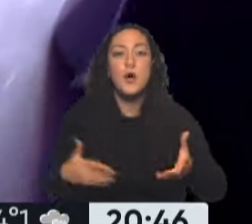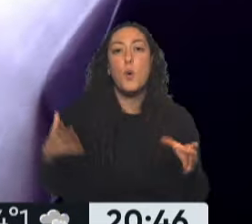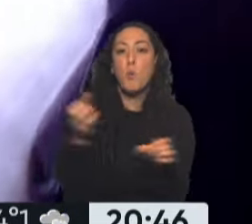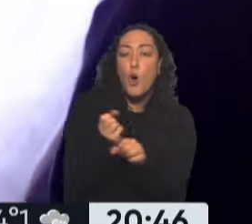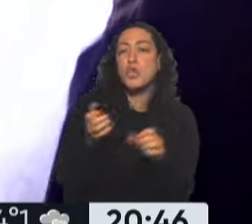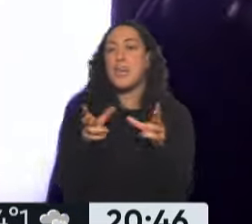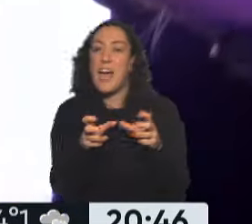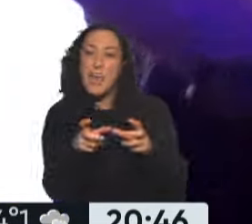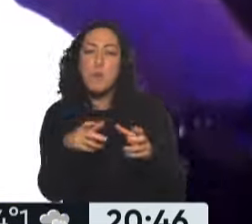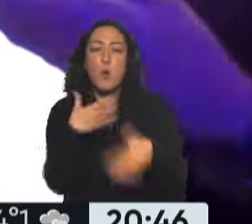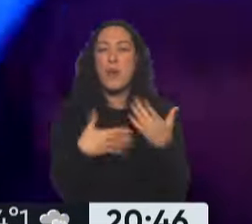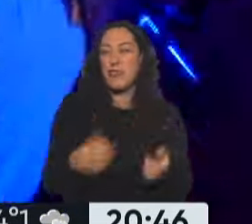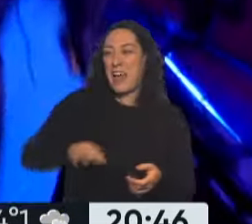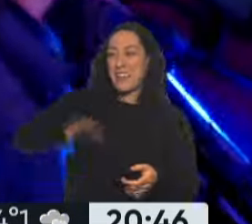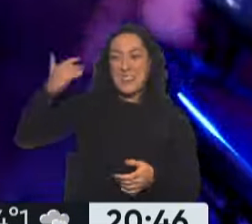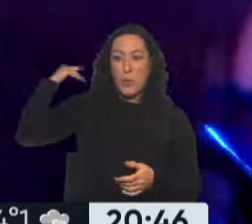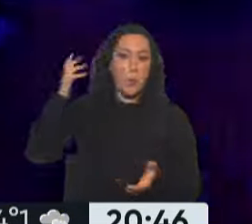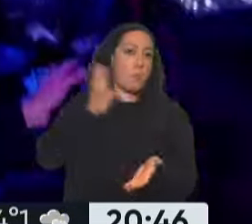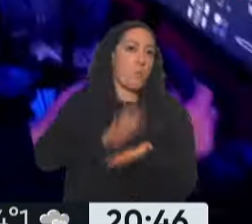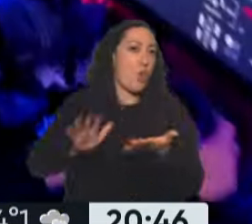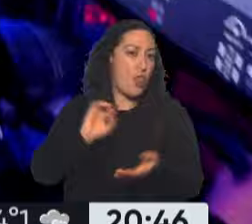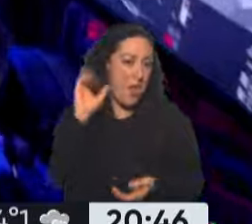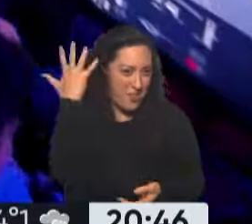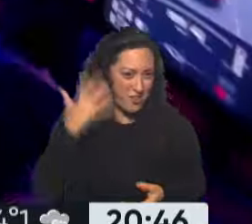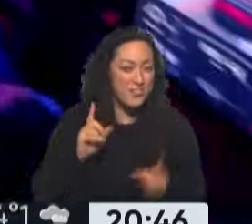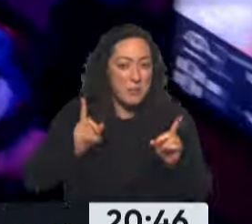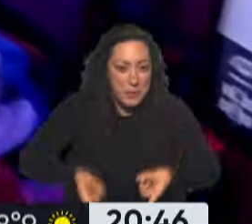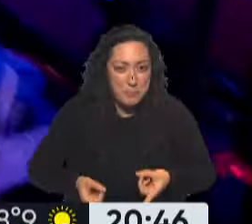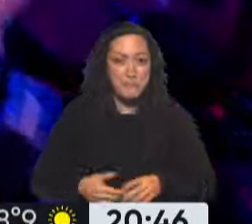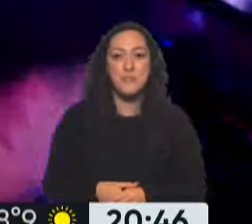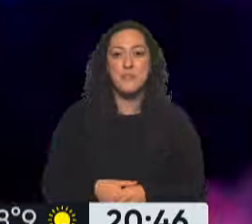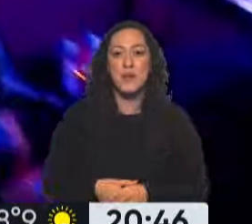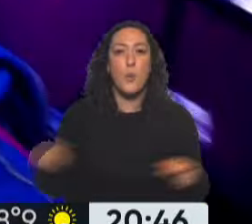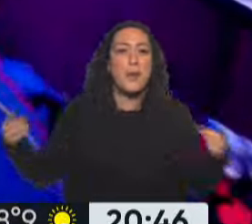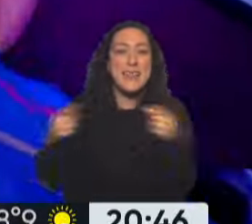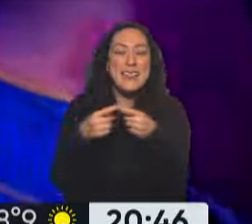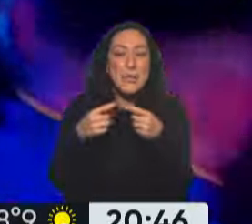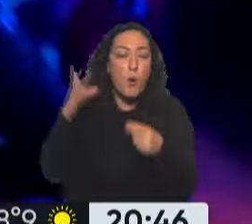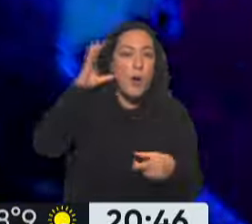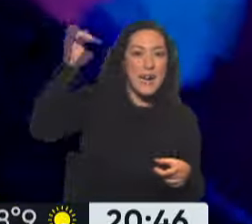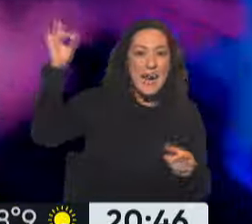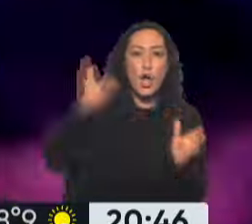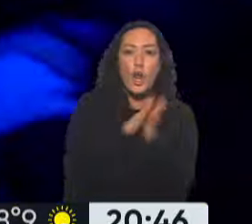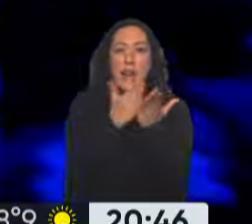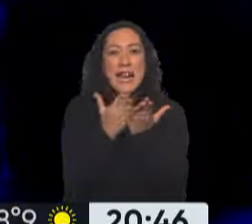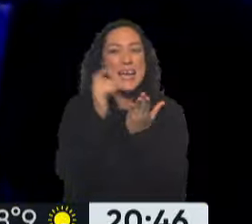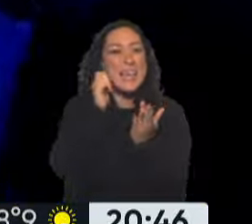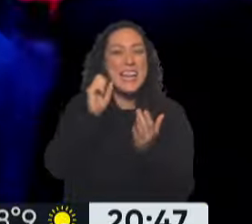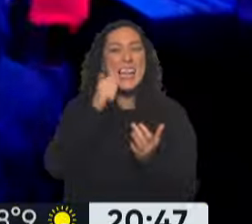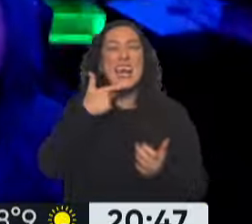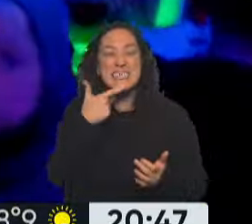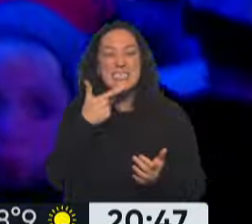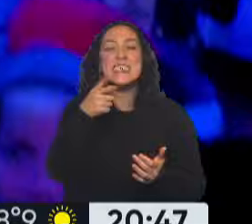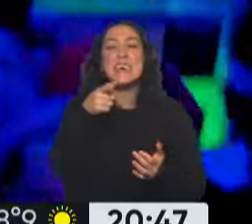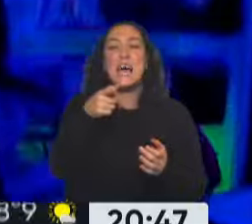con juegos retro y de última generación. La idea es entrar a los Guinness con la mayor cantidad de personas jugando juntas